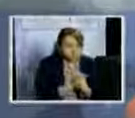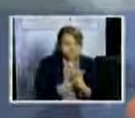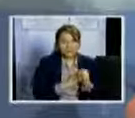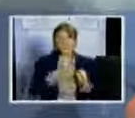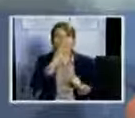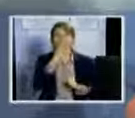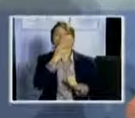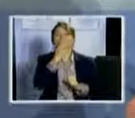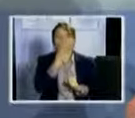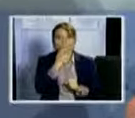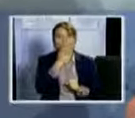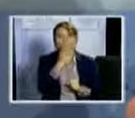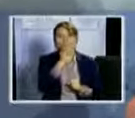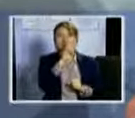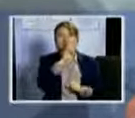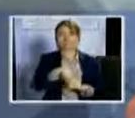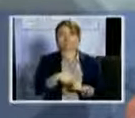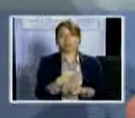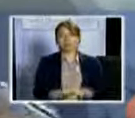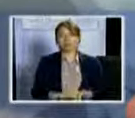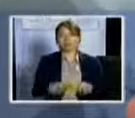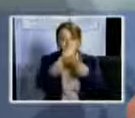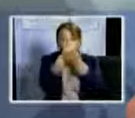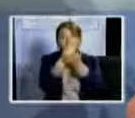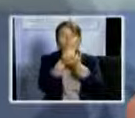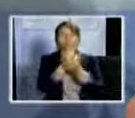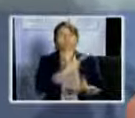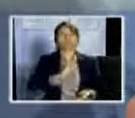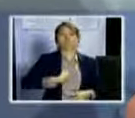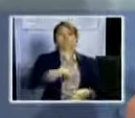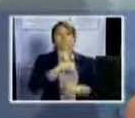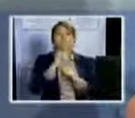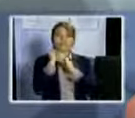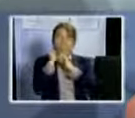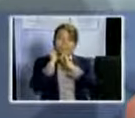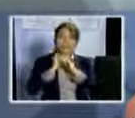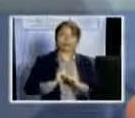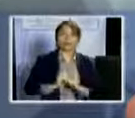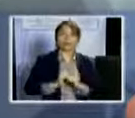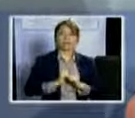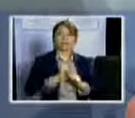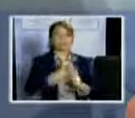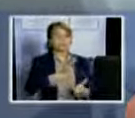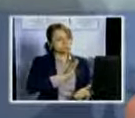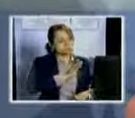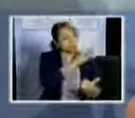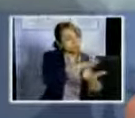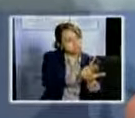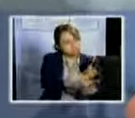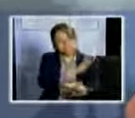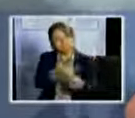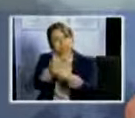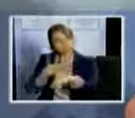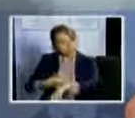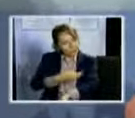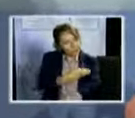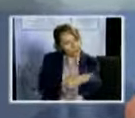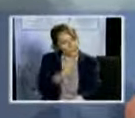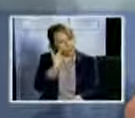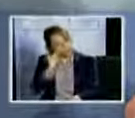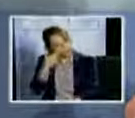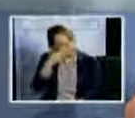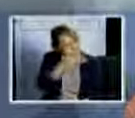Unión Interparlamentaria en donde acompañamos los esfuerzos de los países que